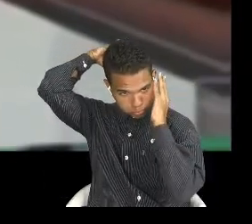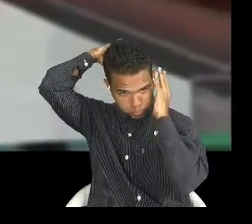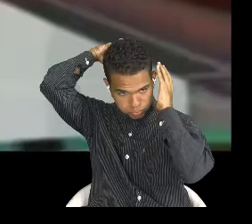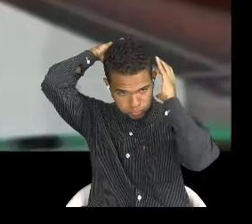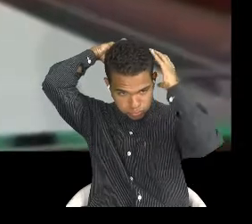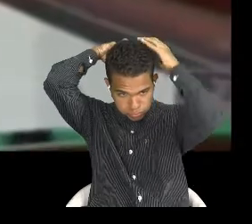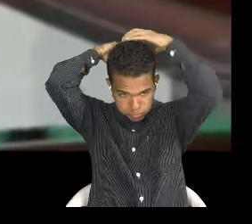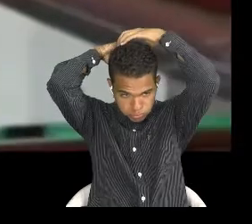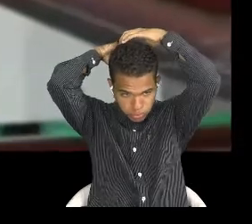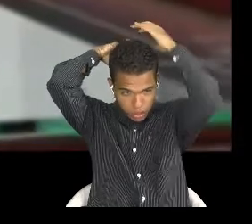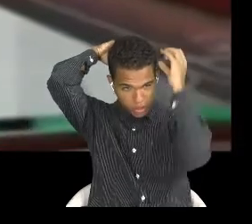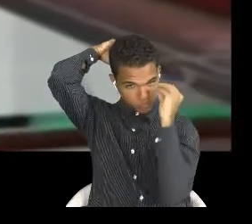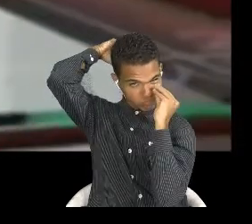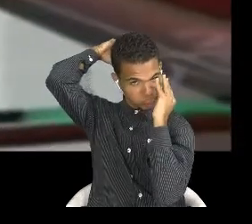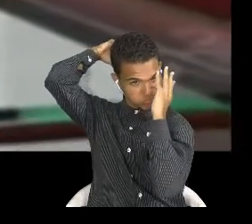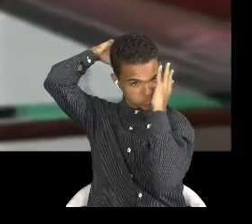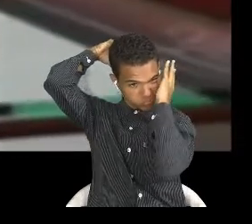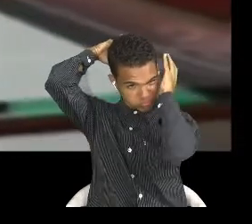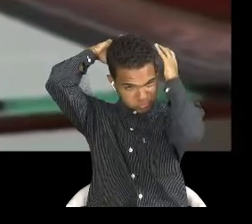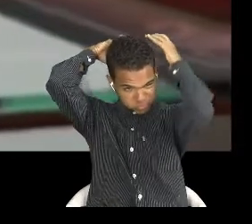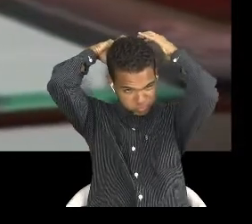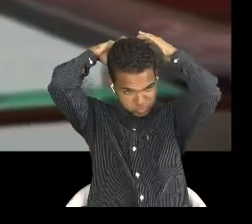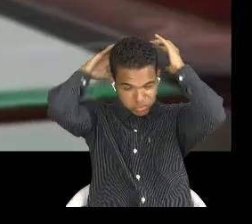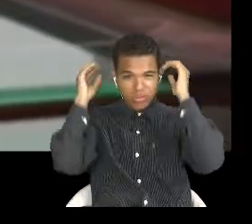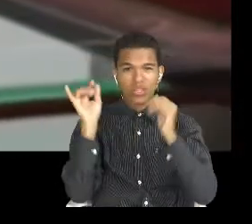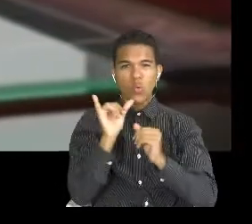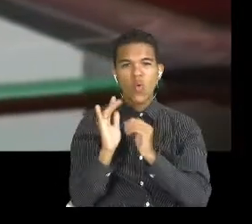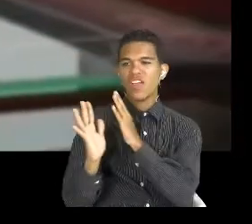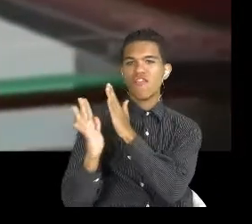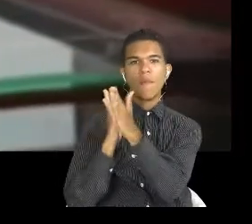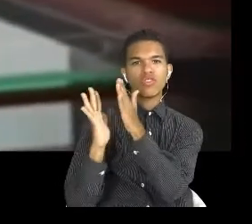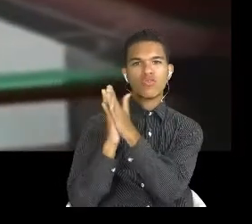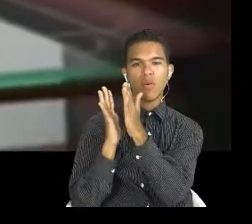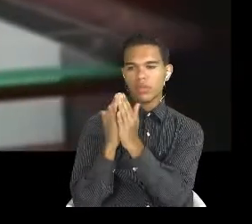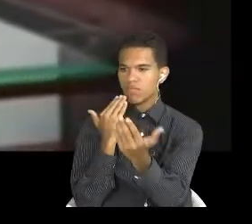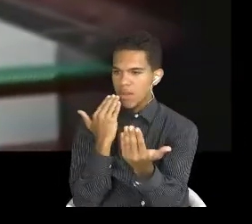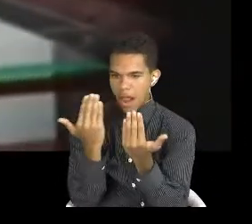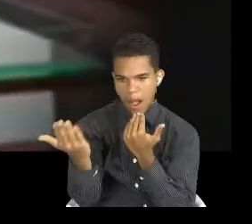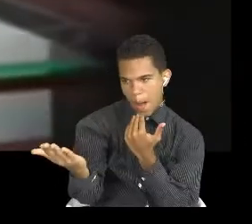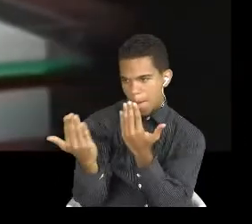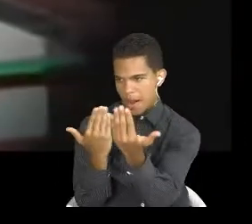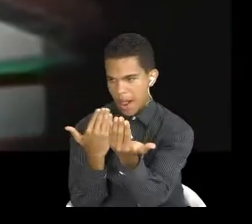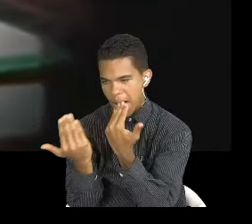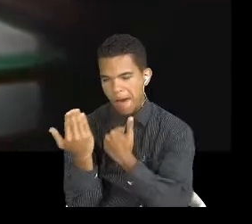totalmente destruido. El glaucoma es la principal causa de ceguera y se cree